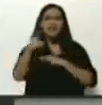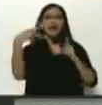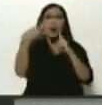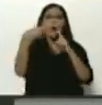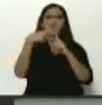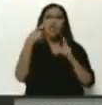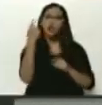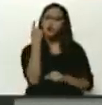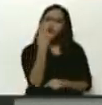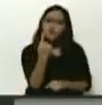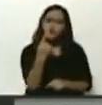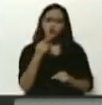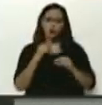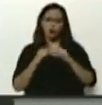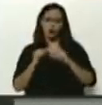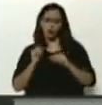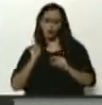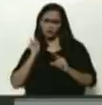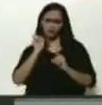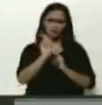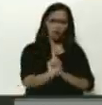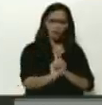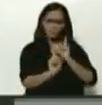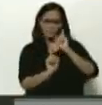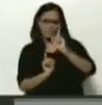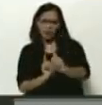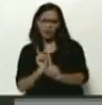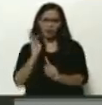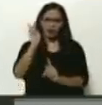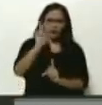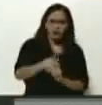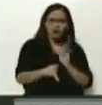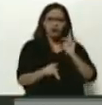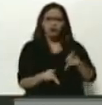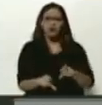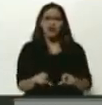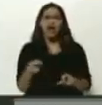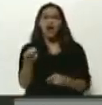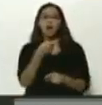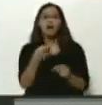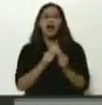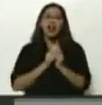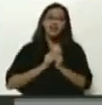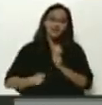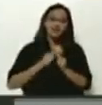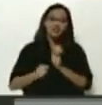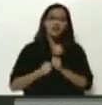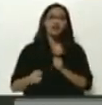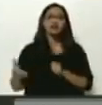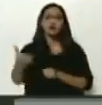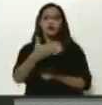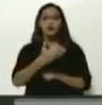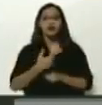uno a buscar el efectivo que se recogía ese día. Uno por uno.